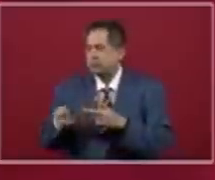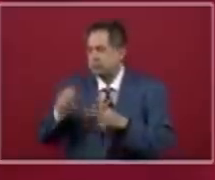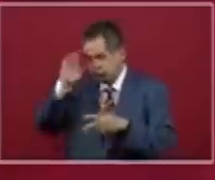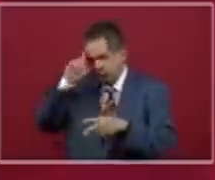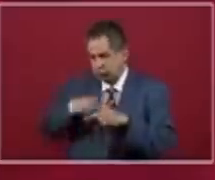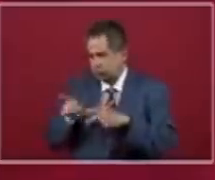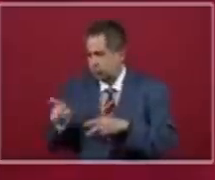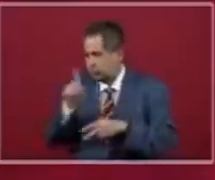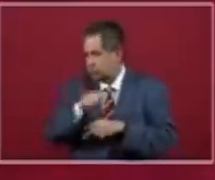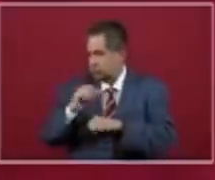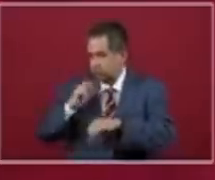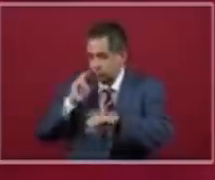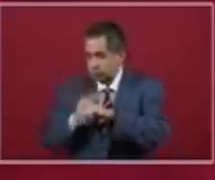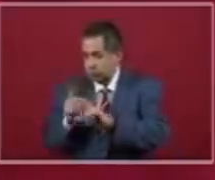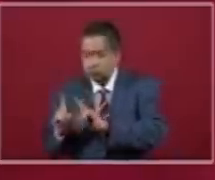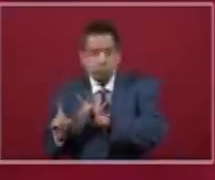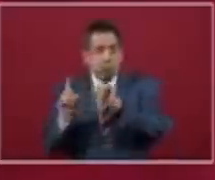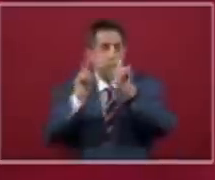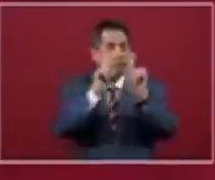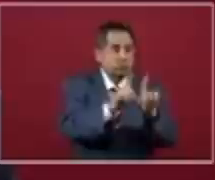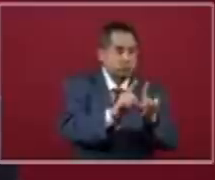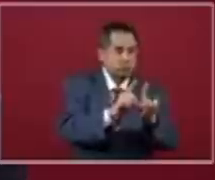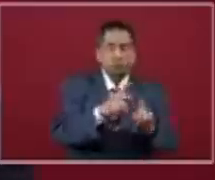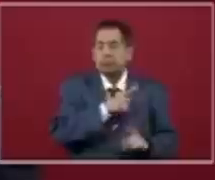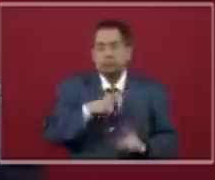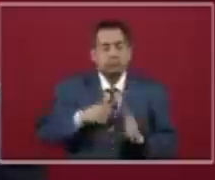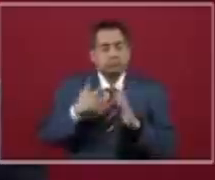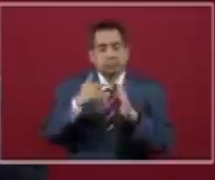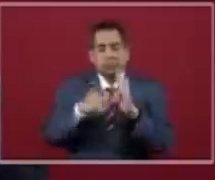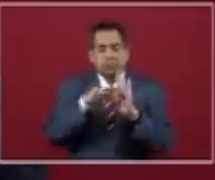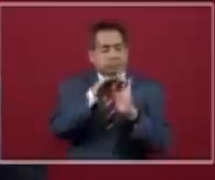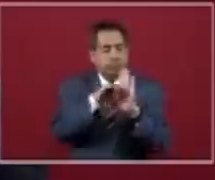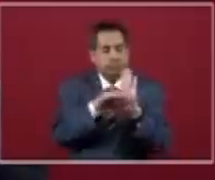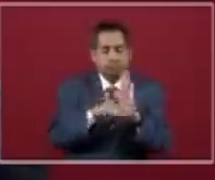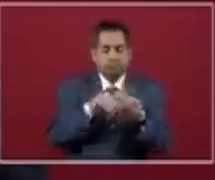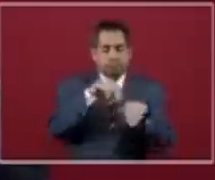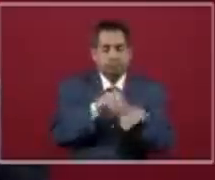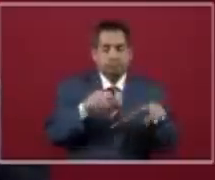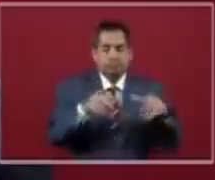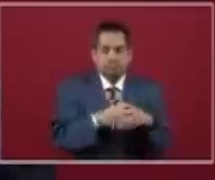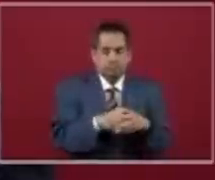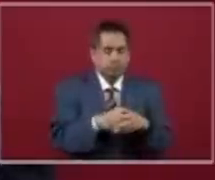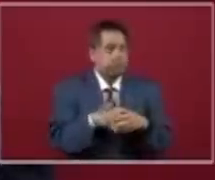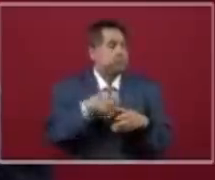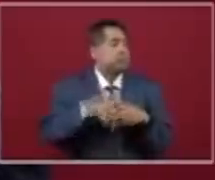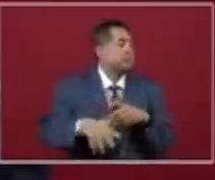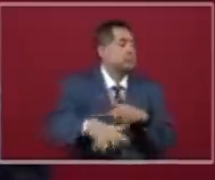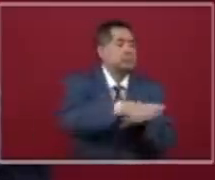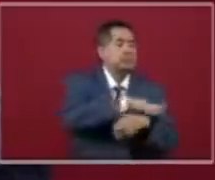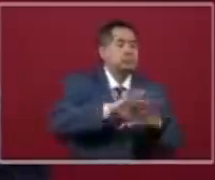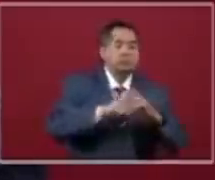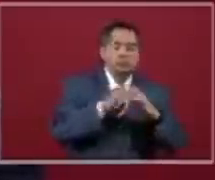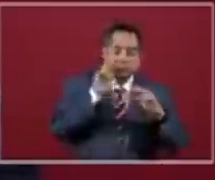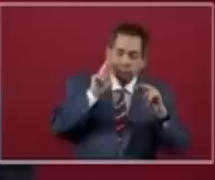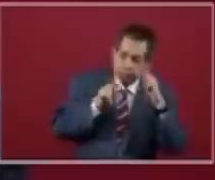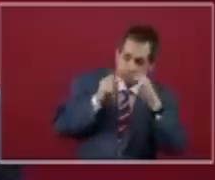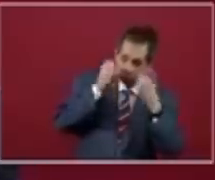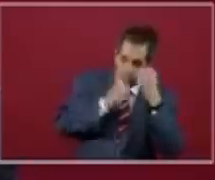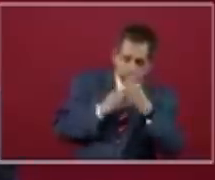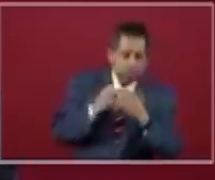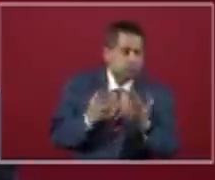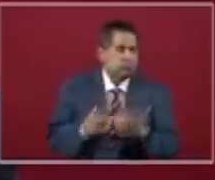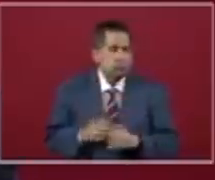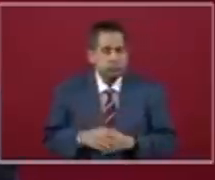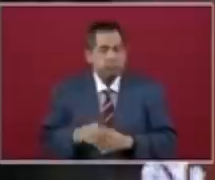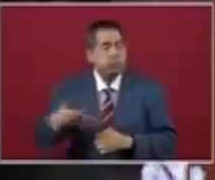a tener que ceñirte en tu actuación a estos principios. Lo importante es que la comunidad lo pueda evaluar, por eso también no lo mencioné, pero